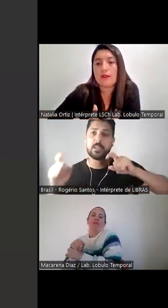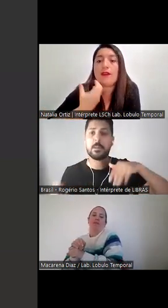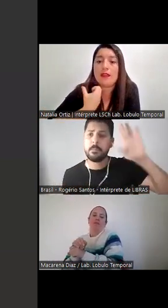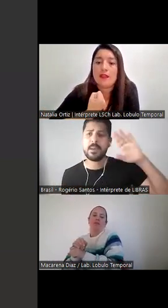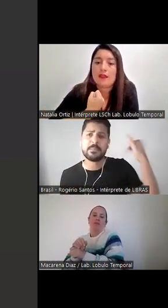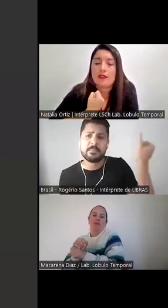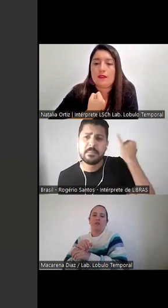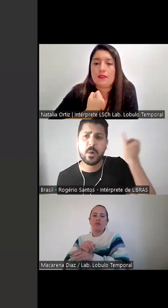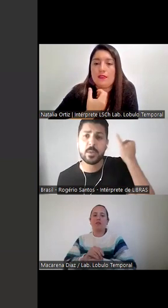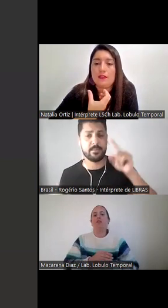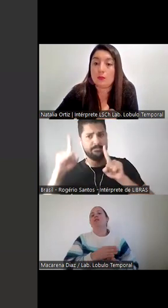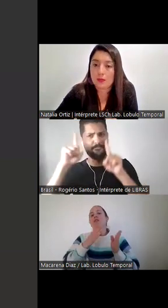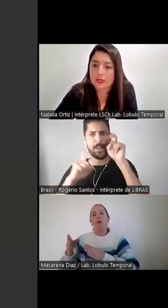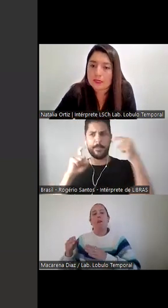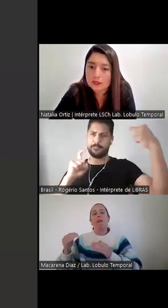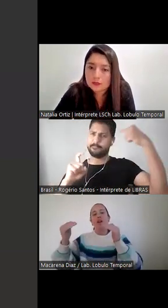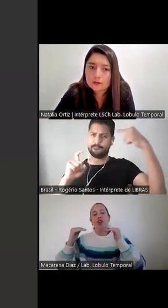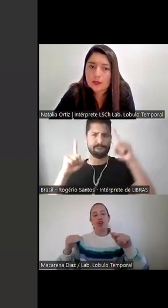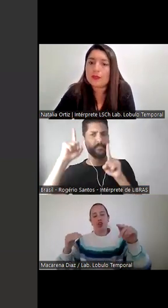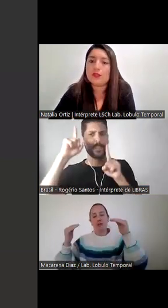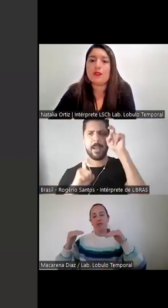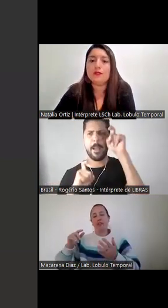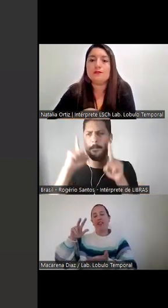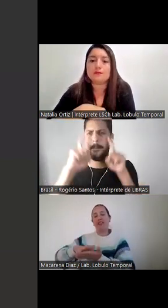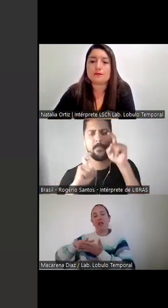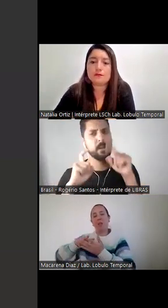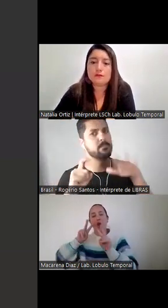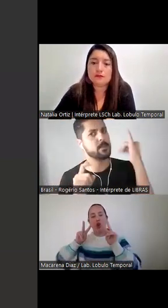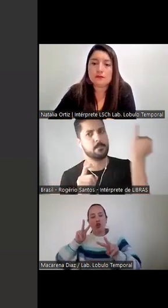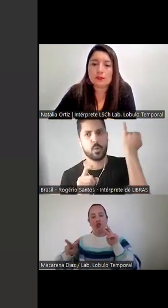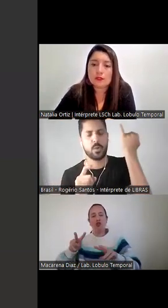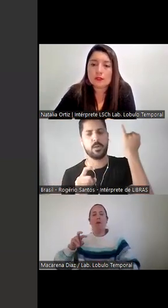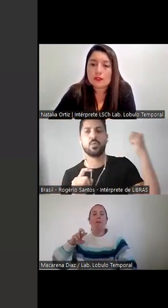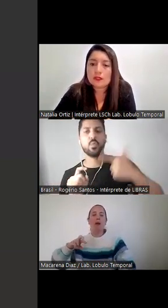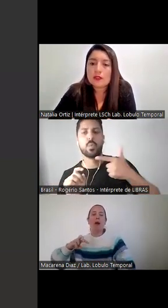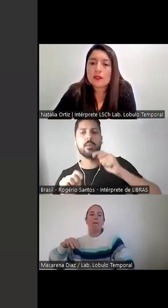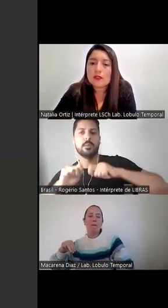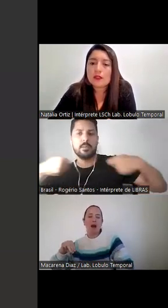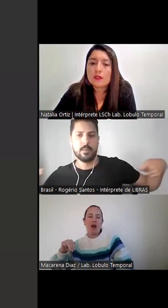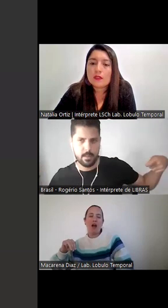este bebé va a incorporar, ¿cierto? Por otro lado,